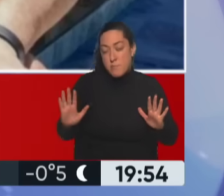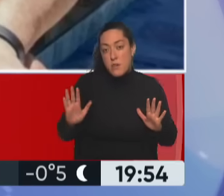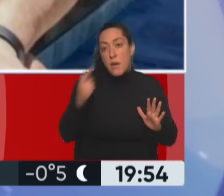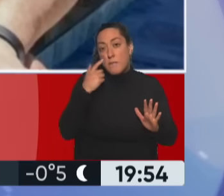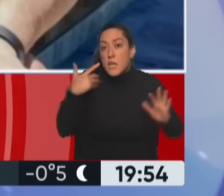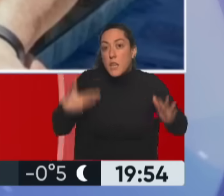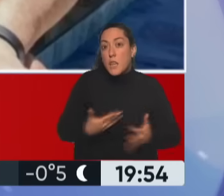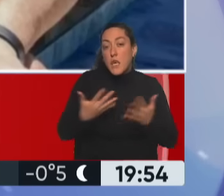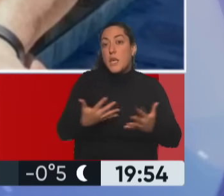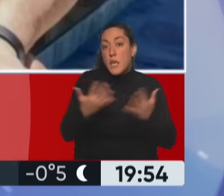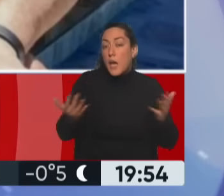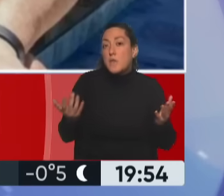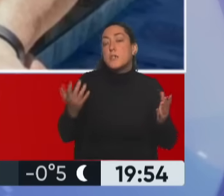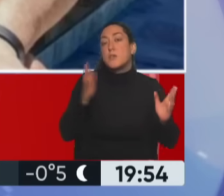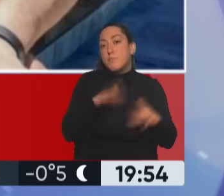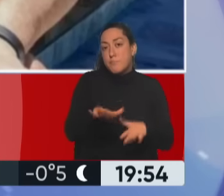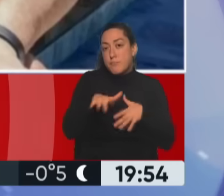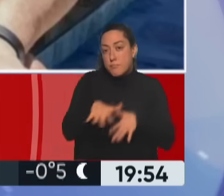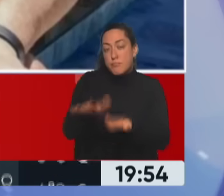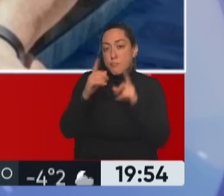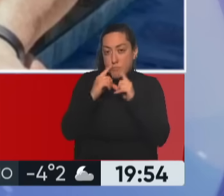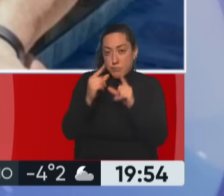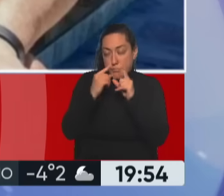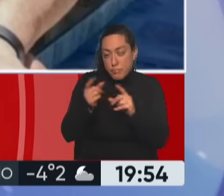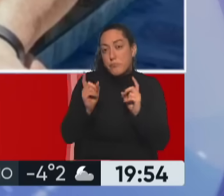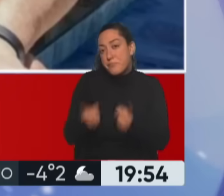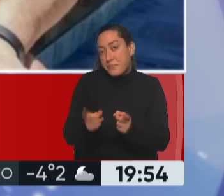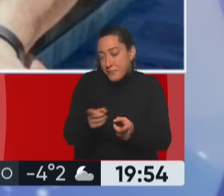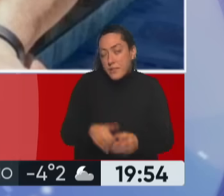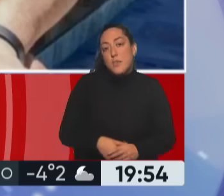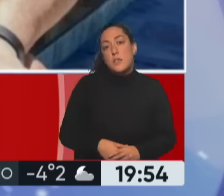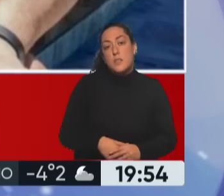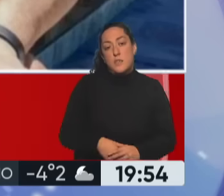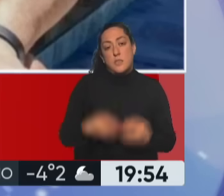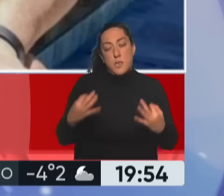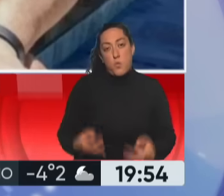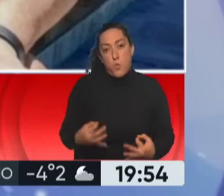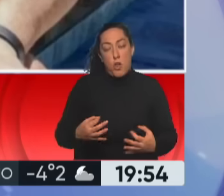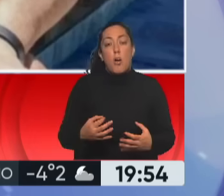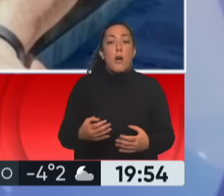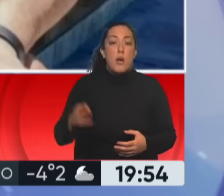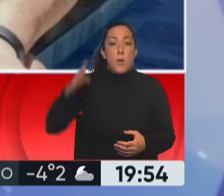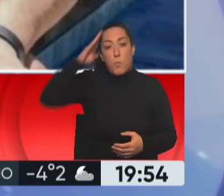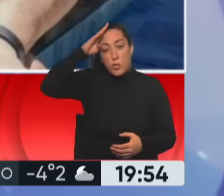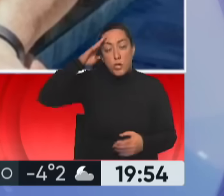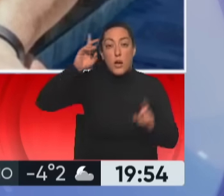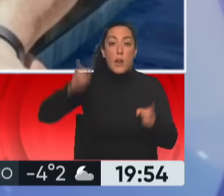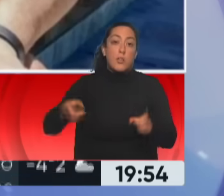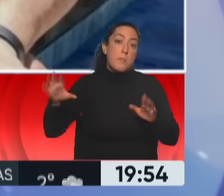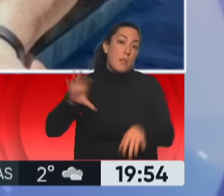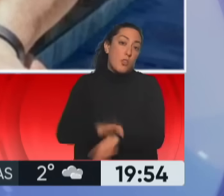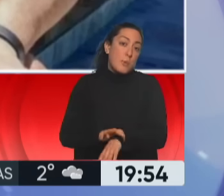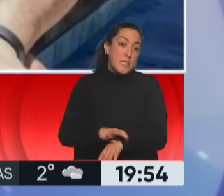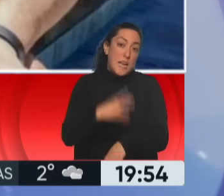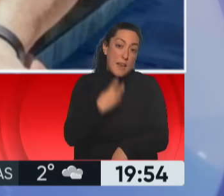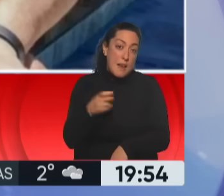próximos días haya más movilizaciones y protestas de los seguidores de Bolsonaro, que además recordemos que tiene también una tobillera electrónica que